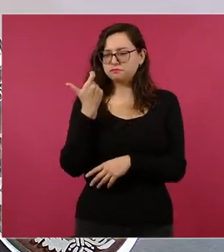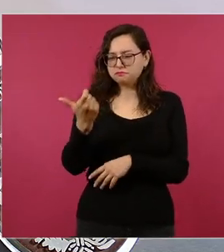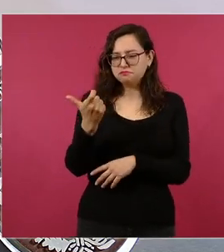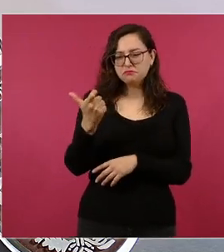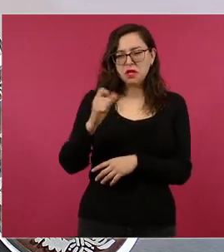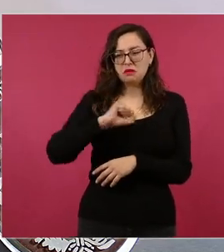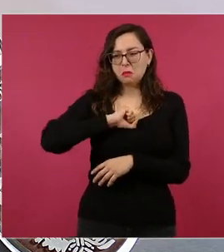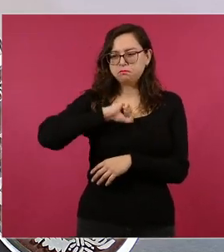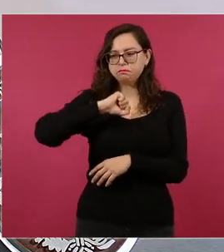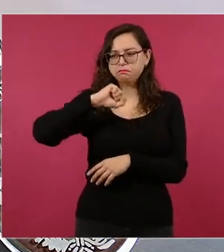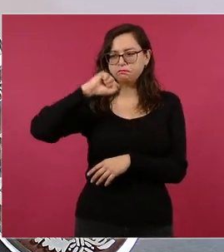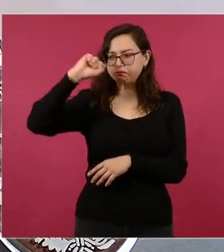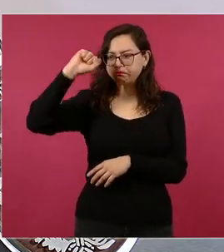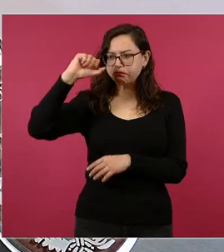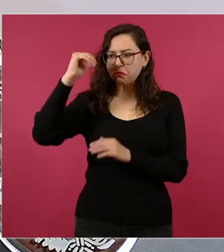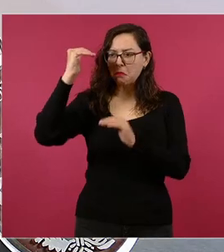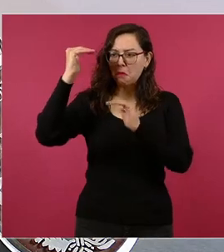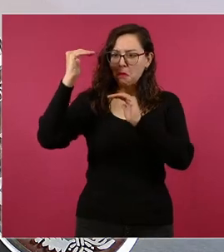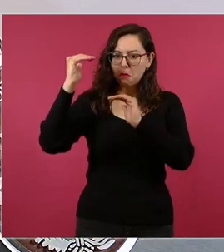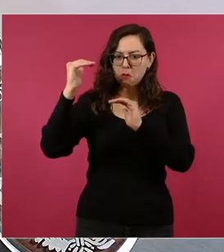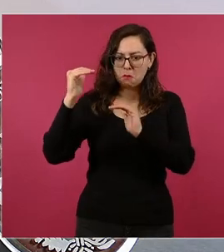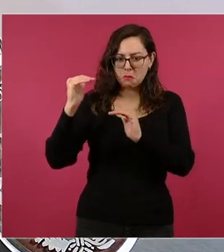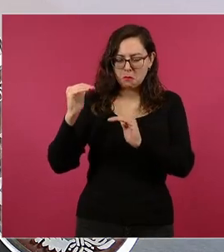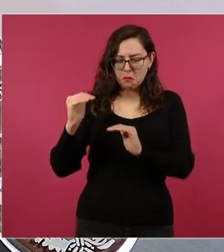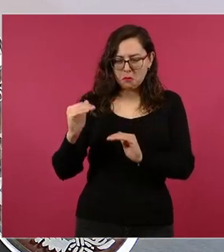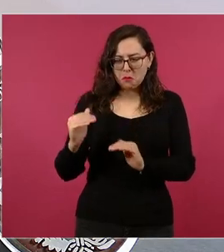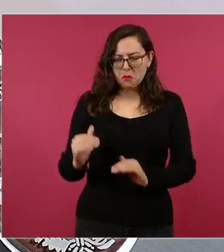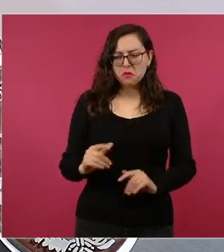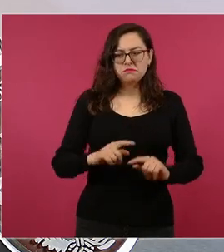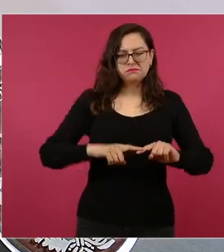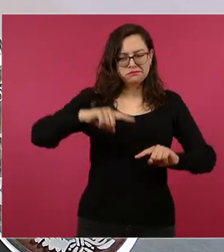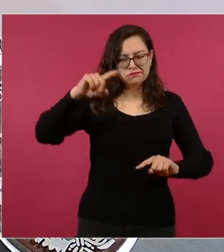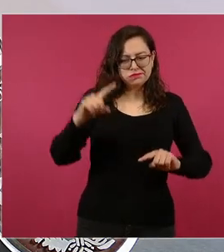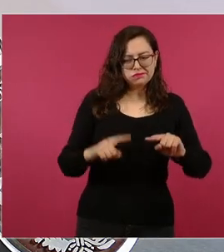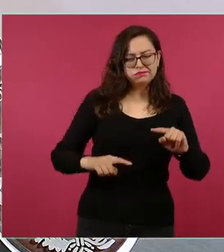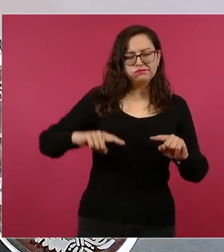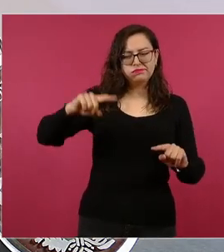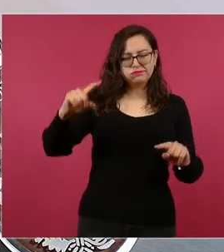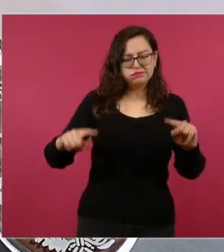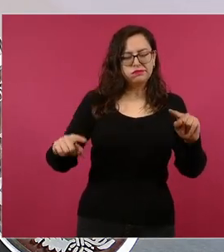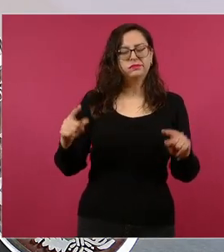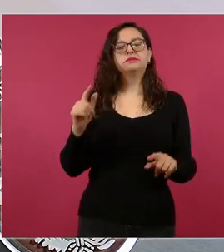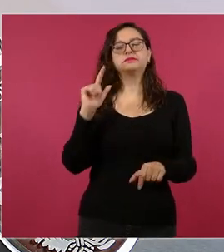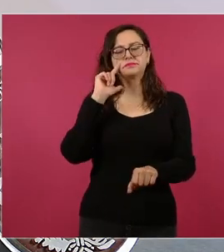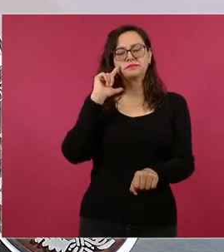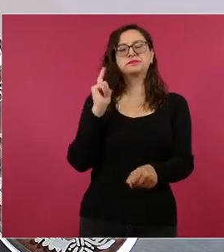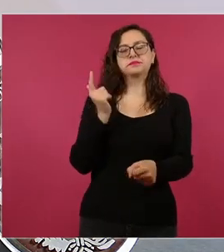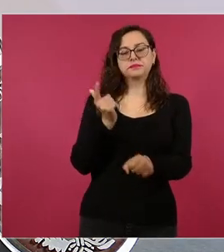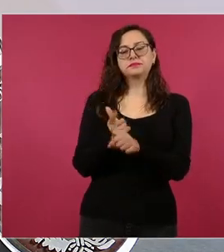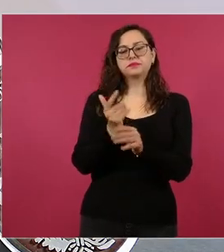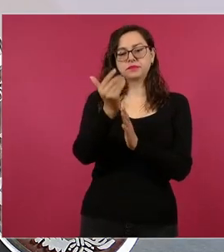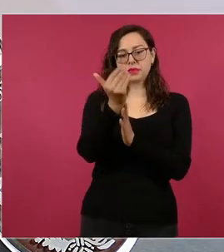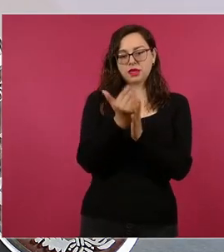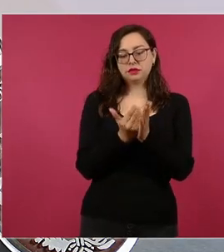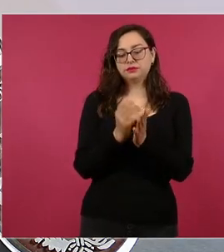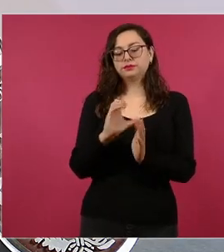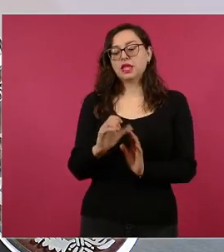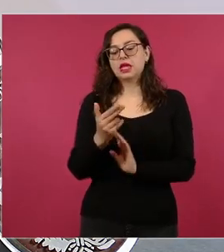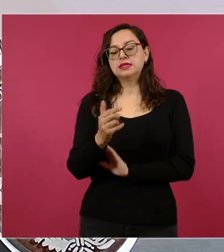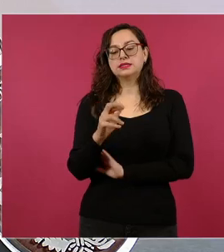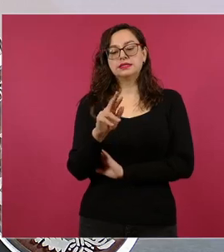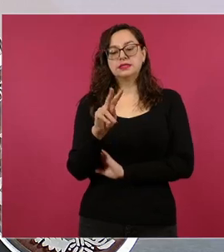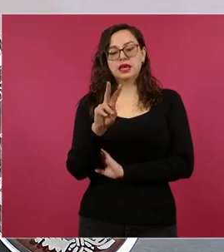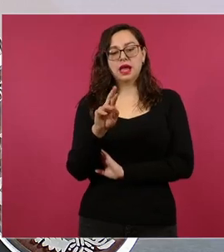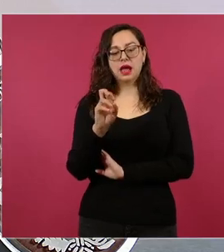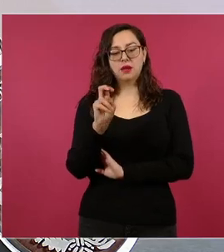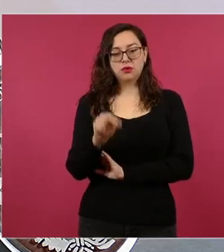empiezan a disminuir. Tuvimos alguna temporada de picos, pero estamos empezando a ver buenos resultados. En el caso de Chevron, también vale la pena verlo